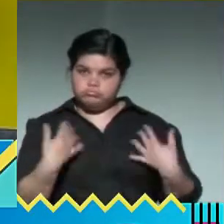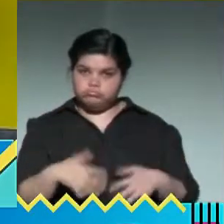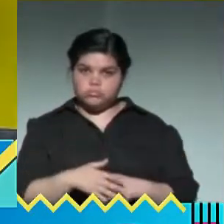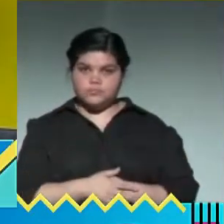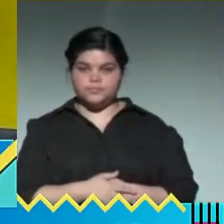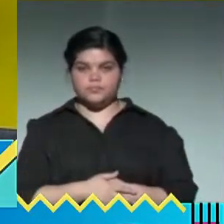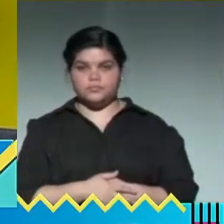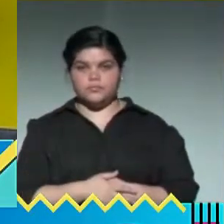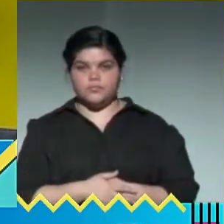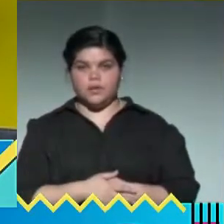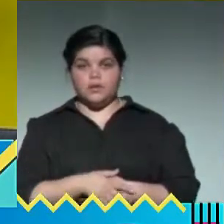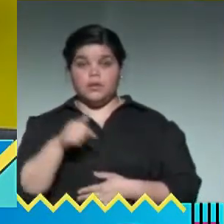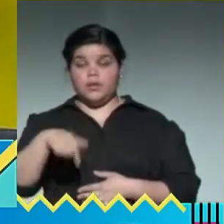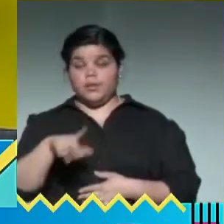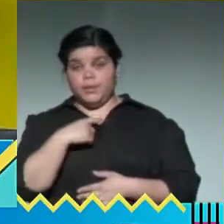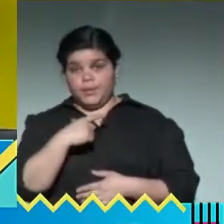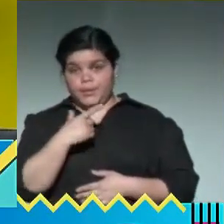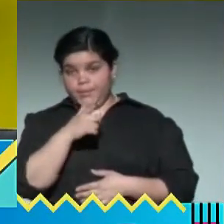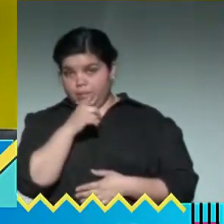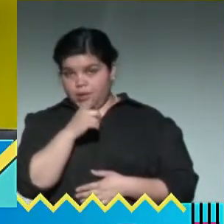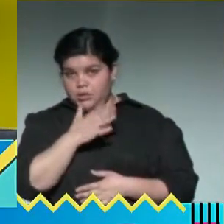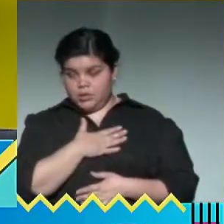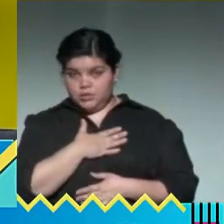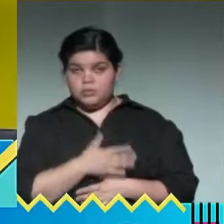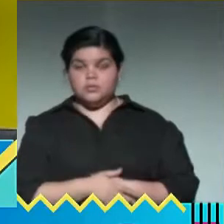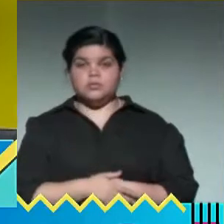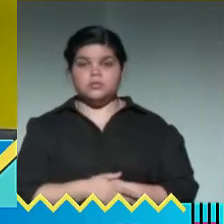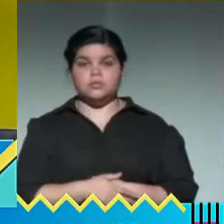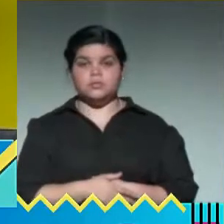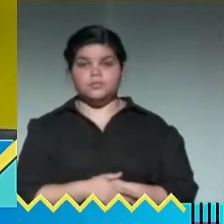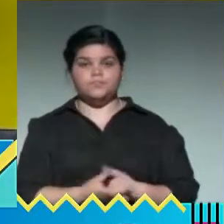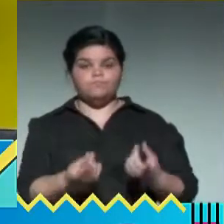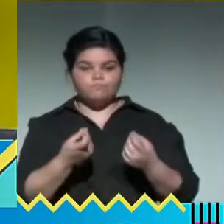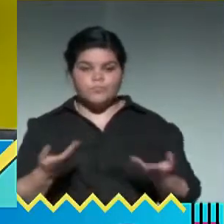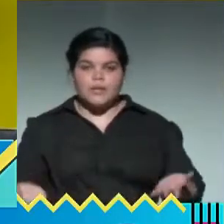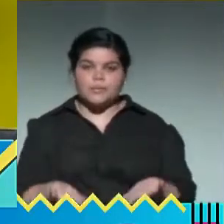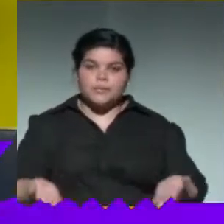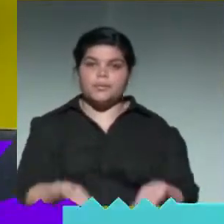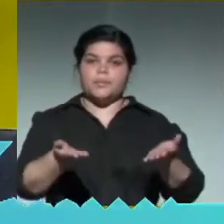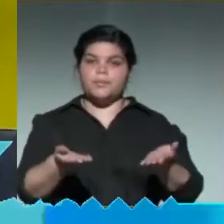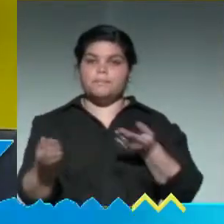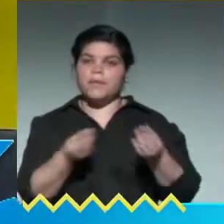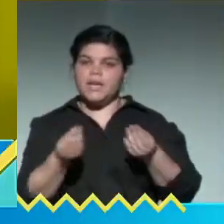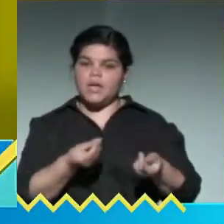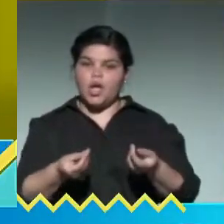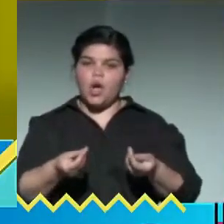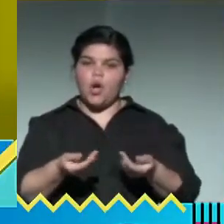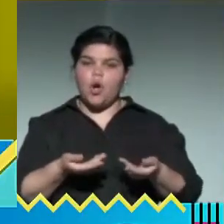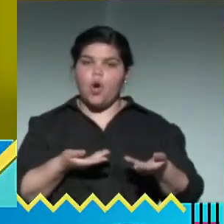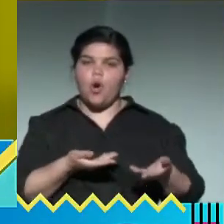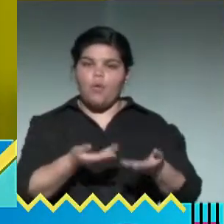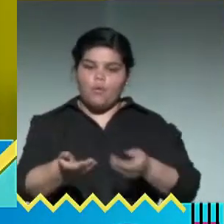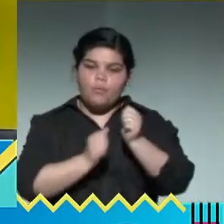que hay que tratar de lograr aquí es que generar incentivos para que crezca la oferta, la